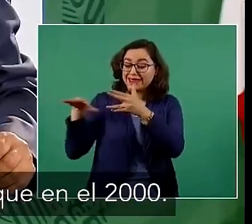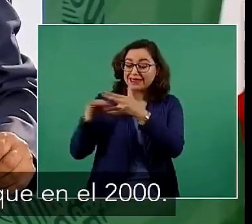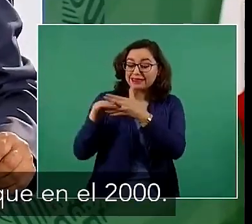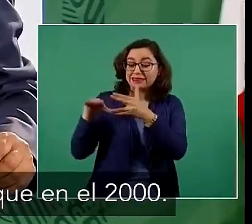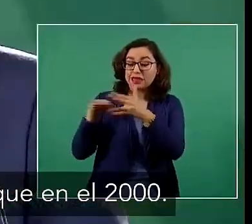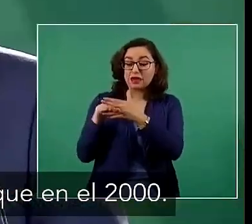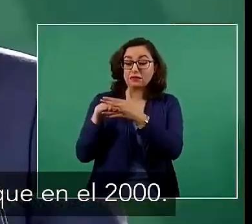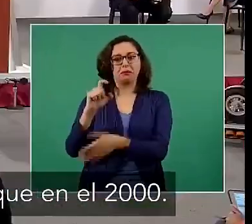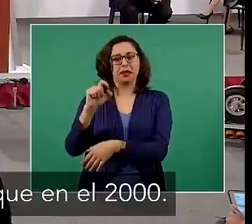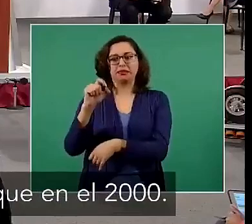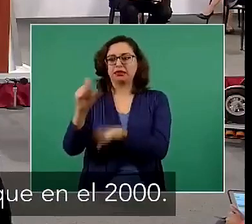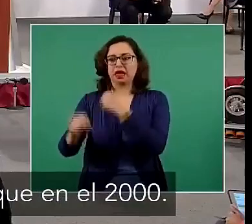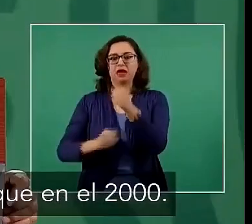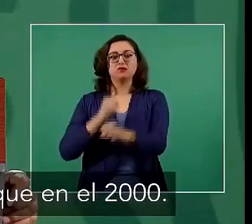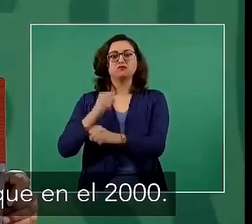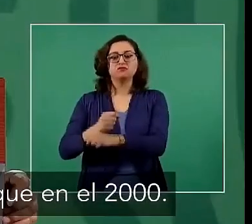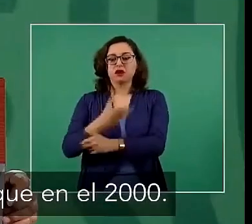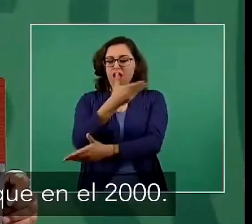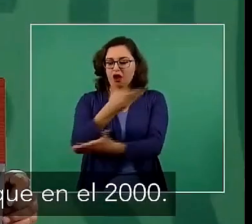una mayoría así.